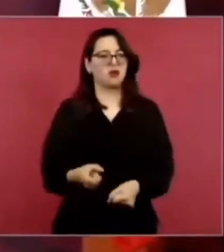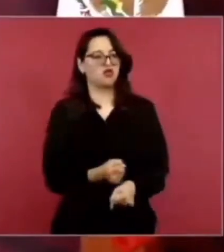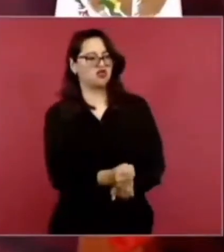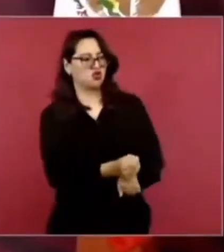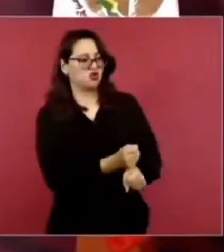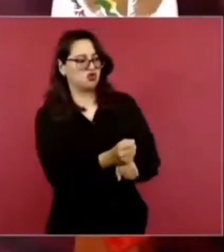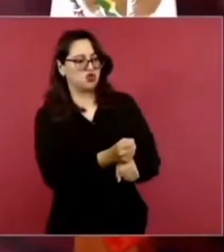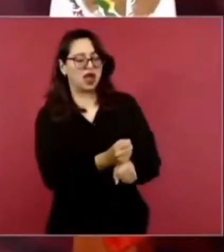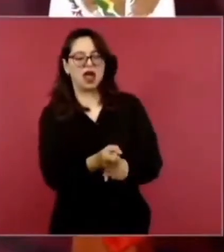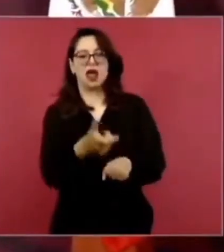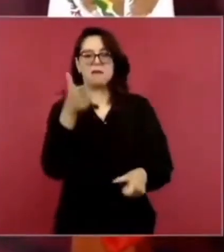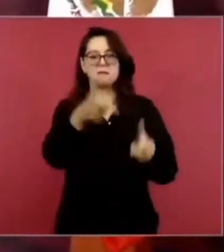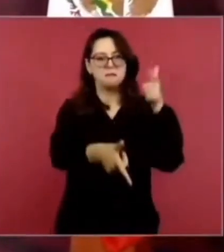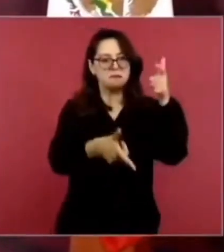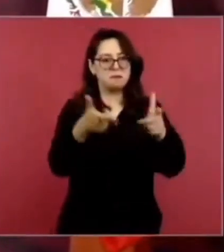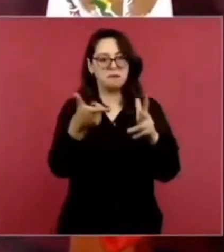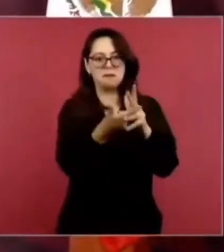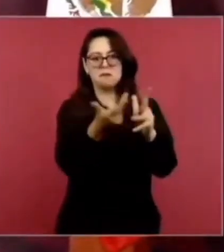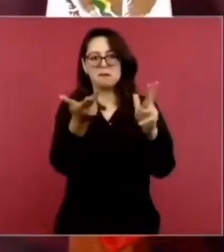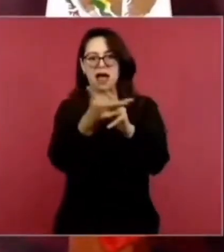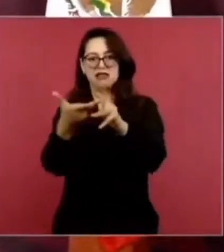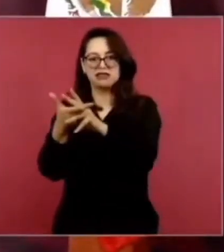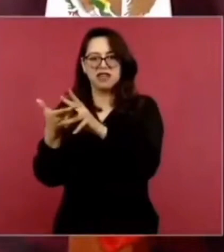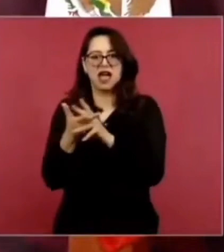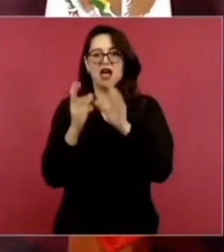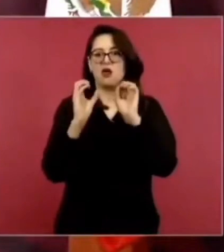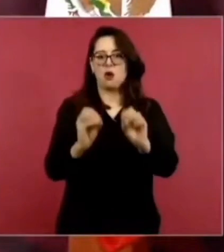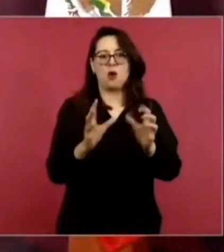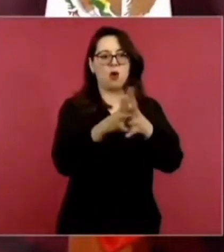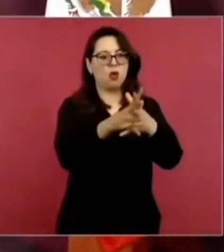torturar, desaparecer a nadie.